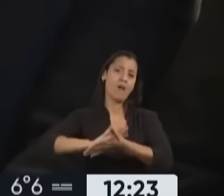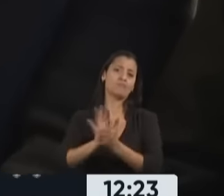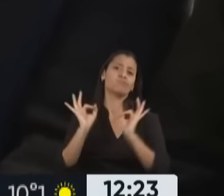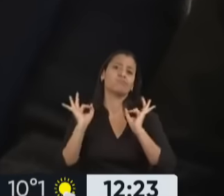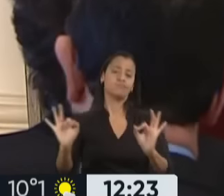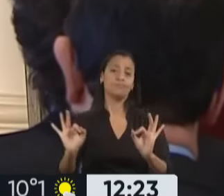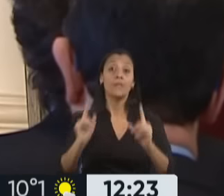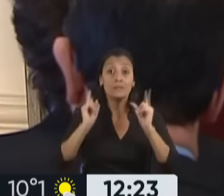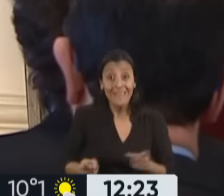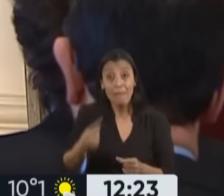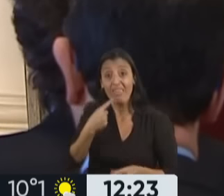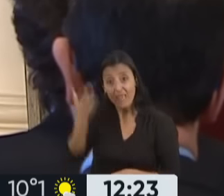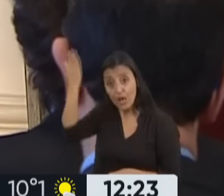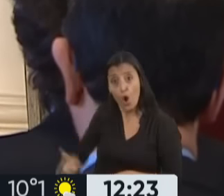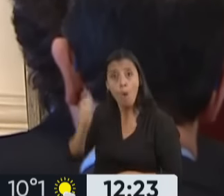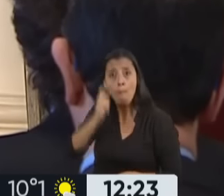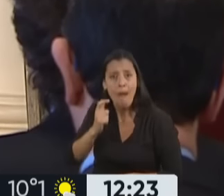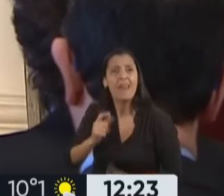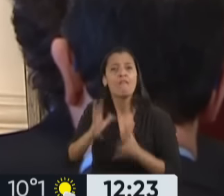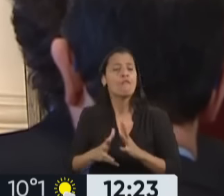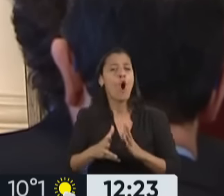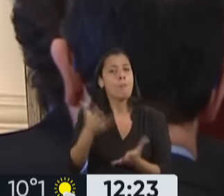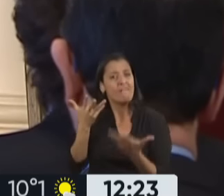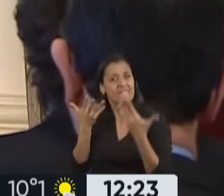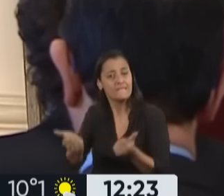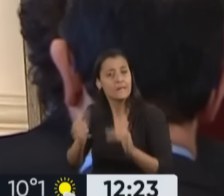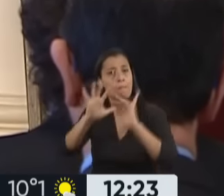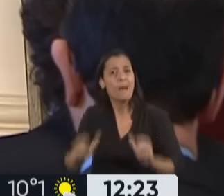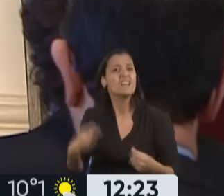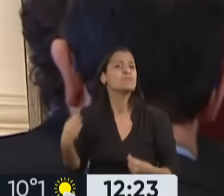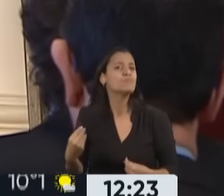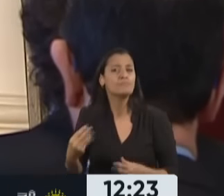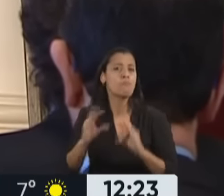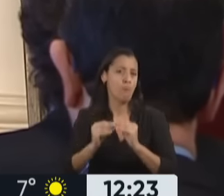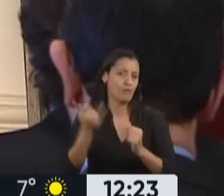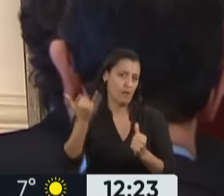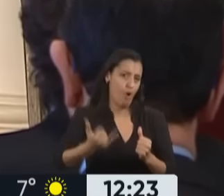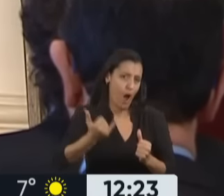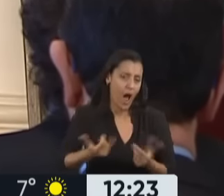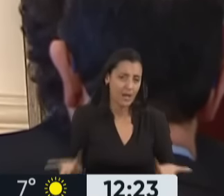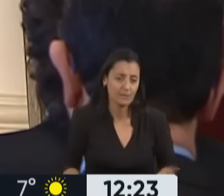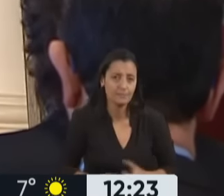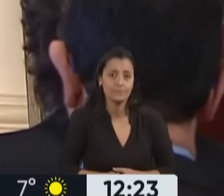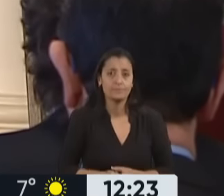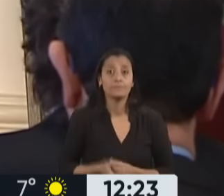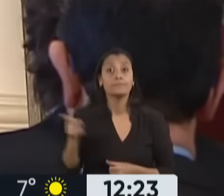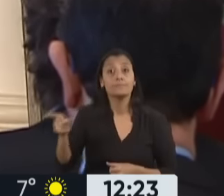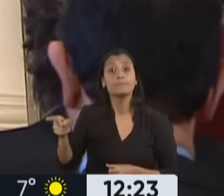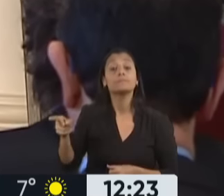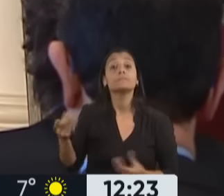también que era un amante de la paz por las misiones que envió a los